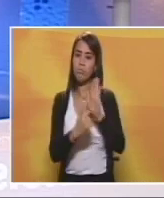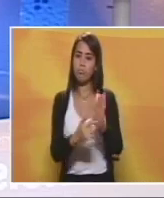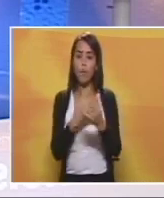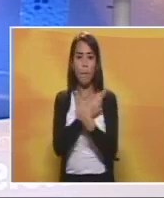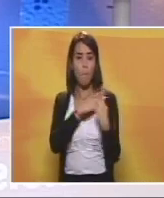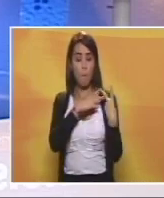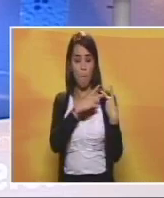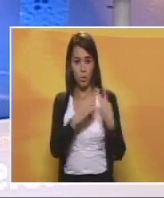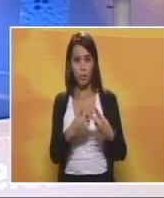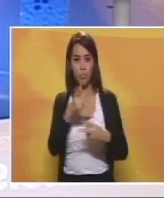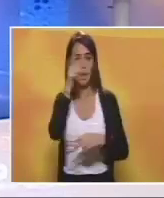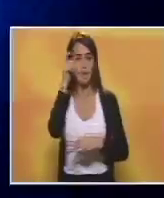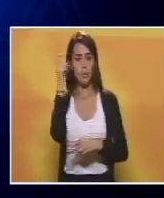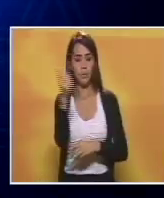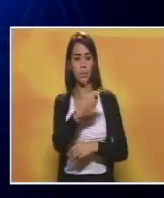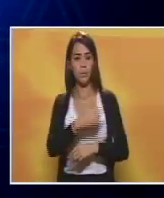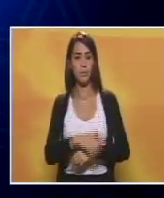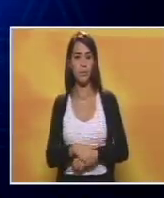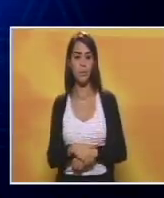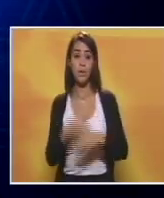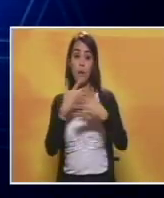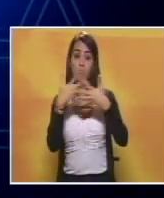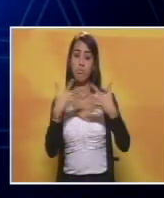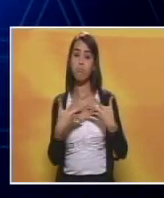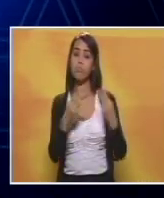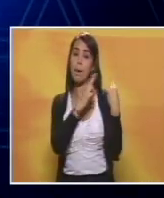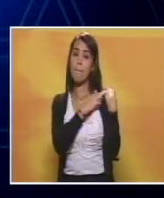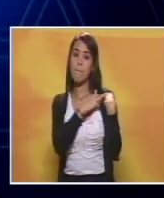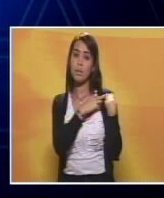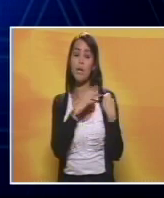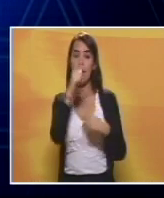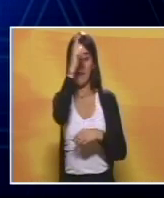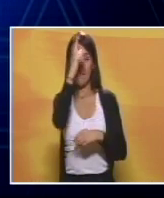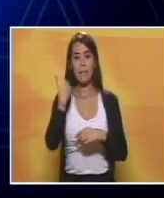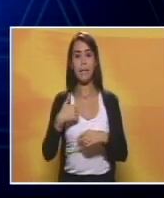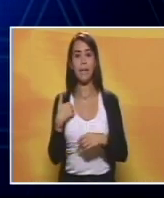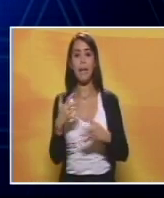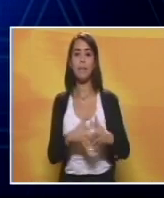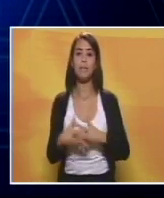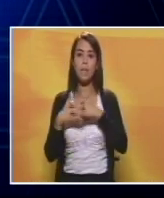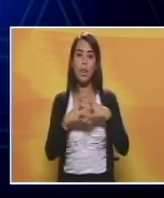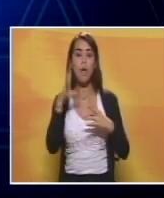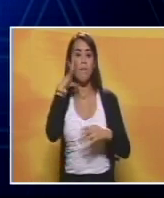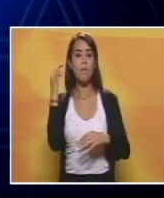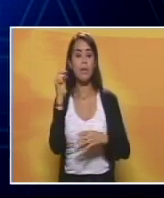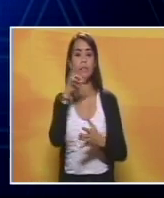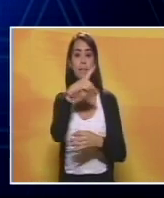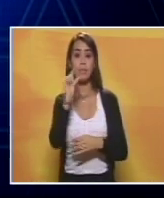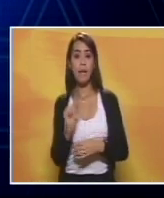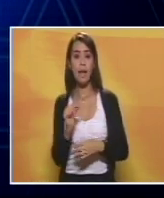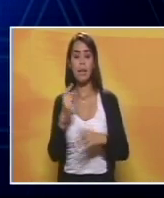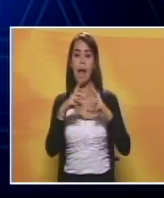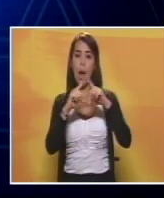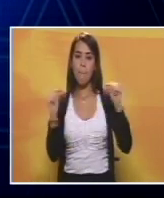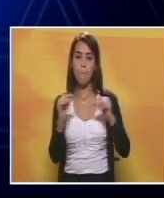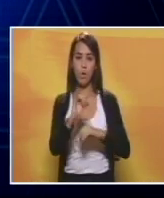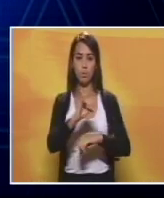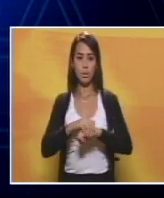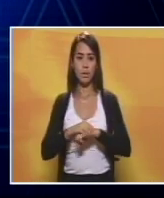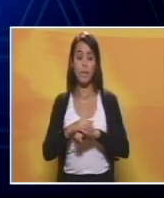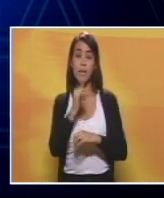voluntad de los ciudadanos mediante un comunicado los representantes de alemania canadá eeuu francia italia japón y reino unido-